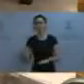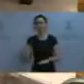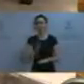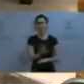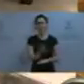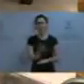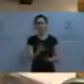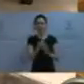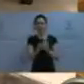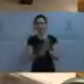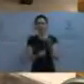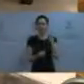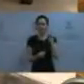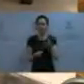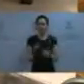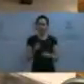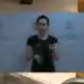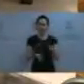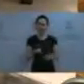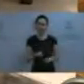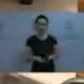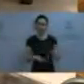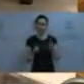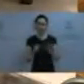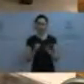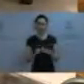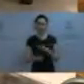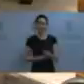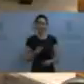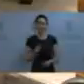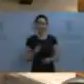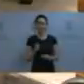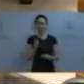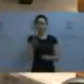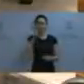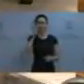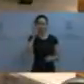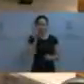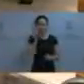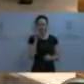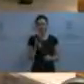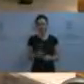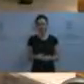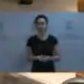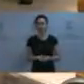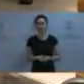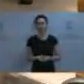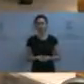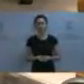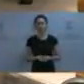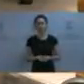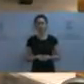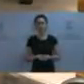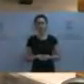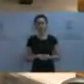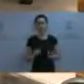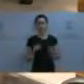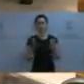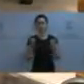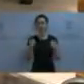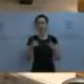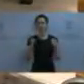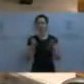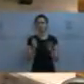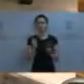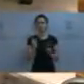ya conocidos en función de los niveles de ejecución de ejercicios anteriores. Se ha confirmado la nueva cifra